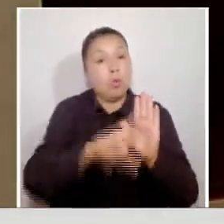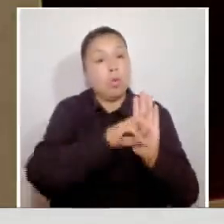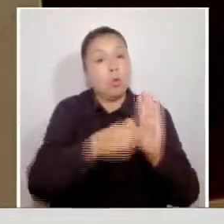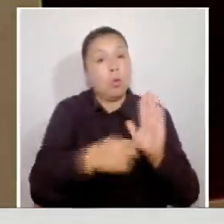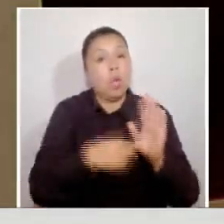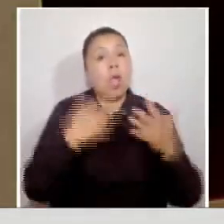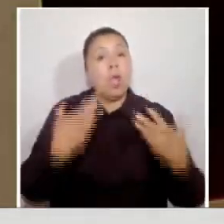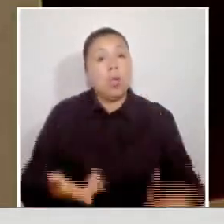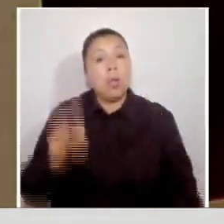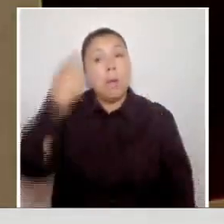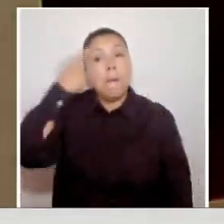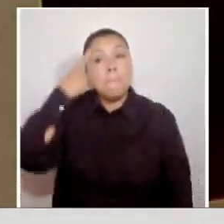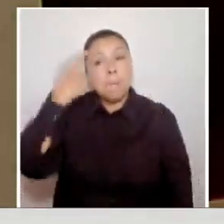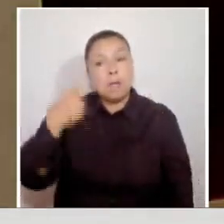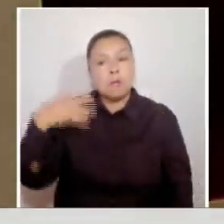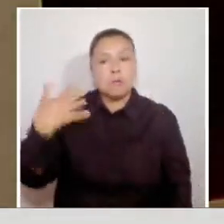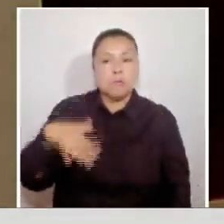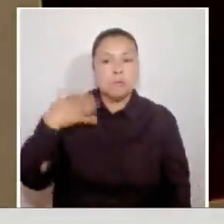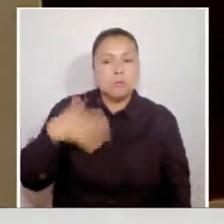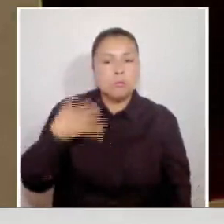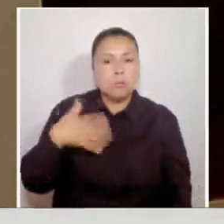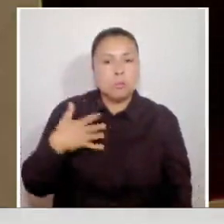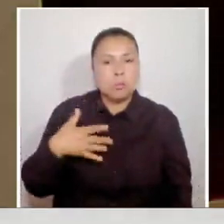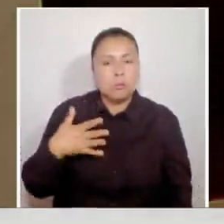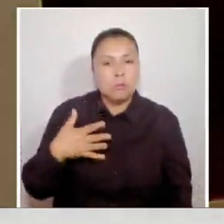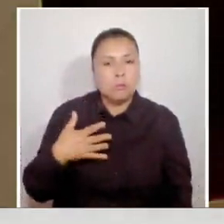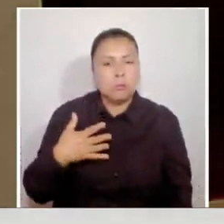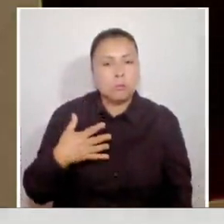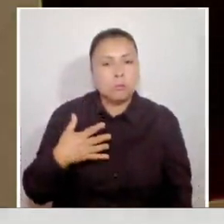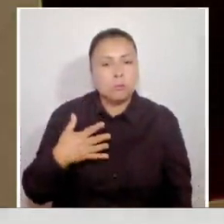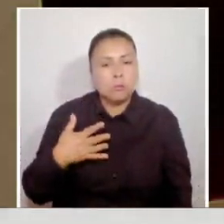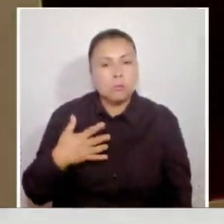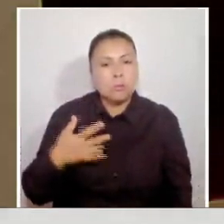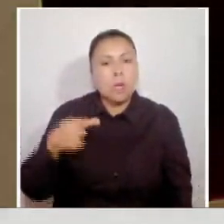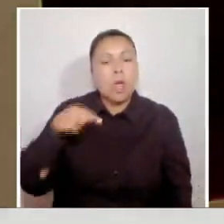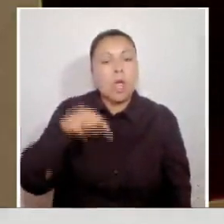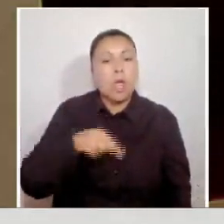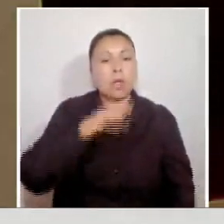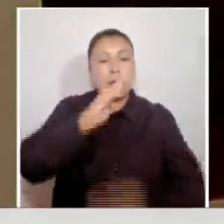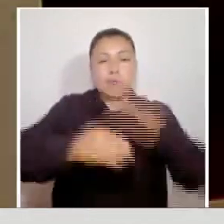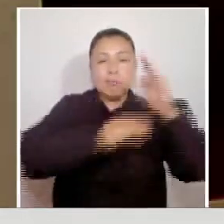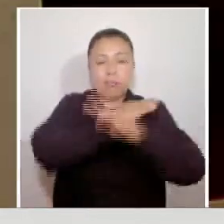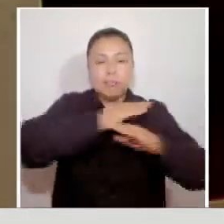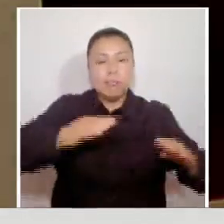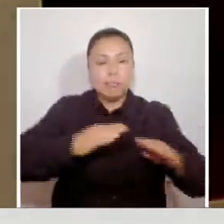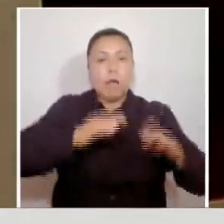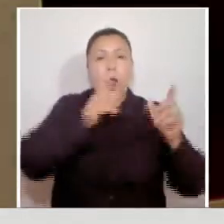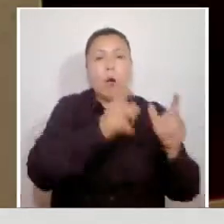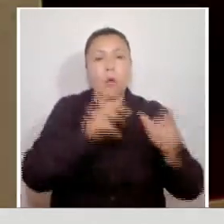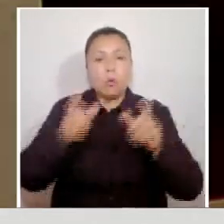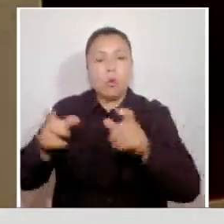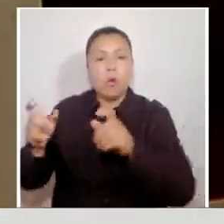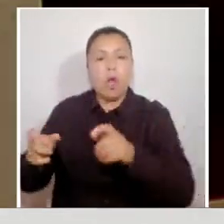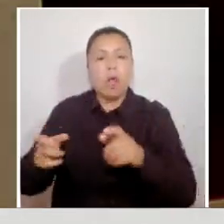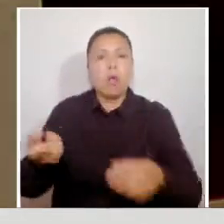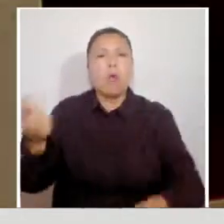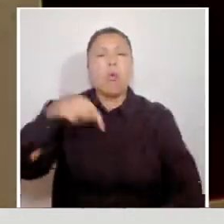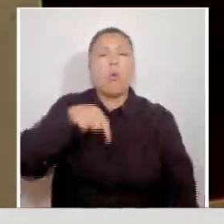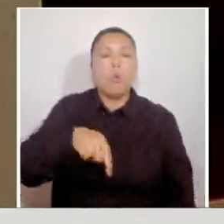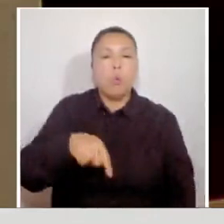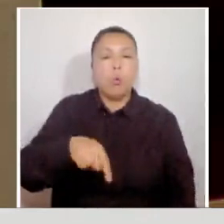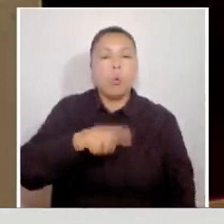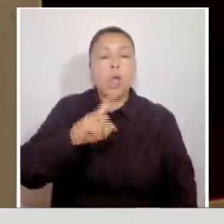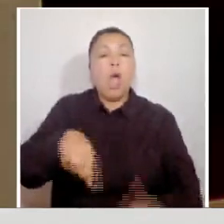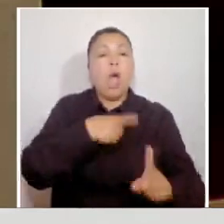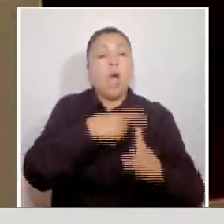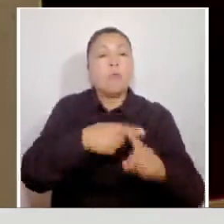considero fundamental que estas artes marciales sigan siendo controladas como lo son hoy día es más